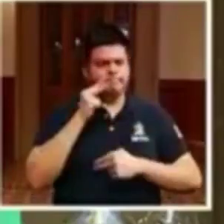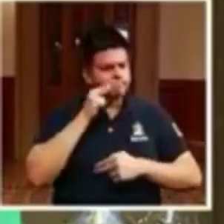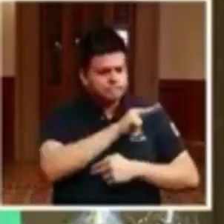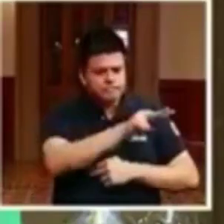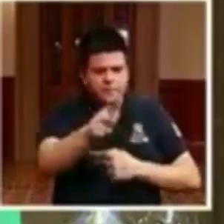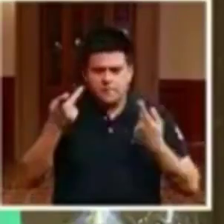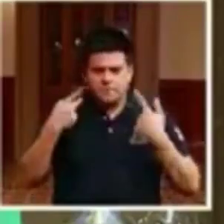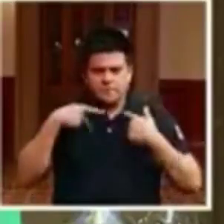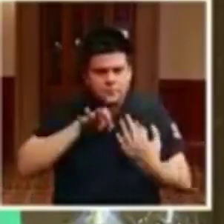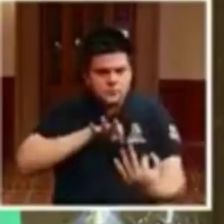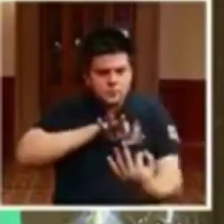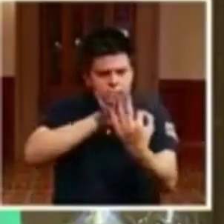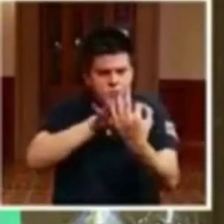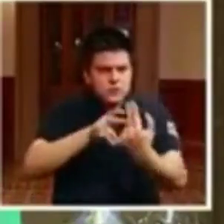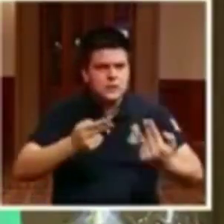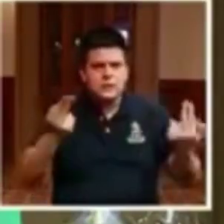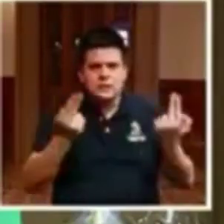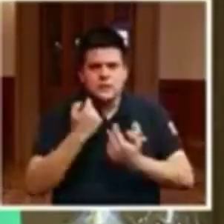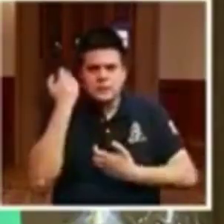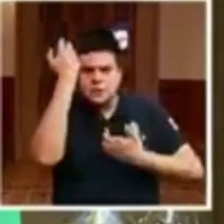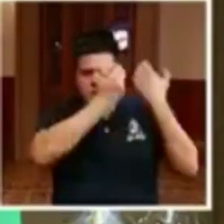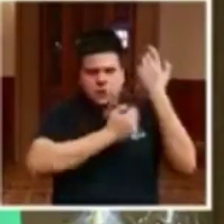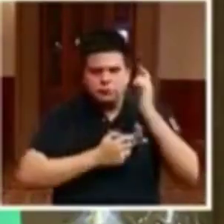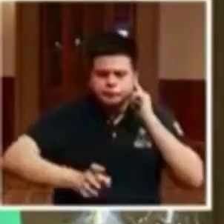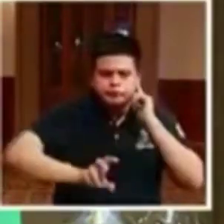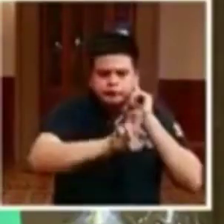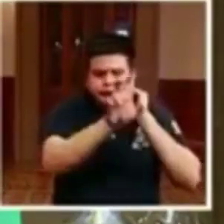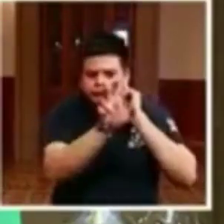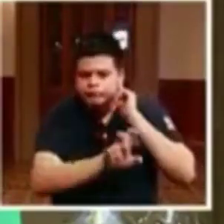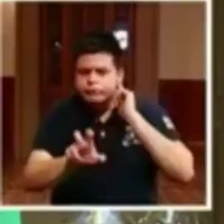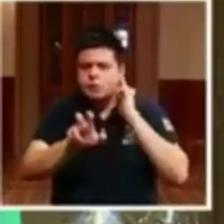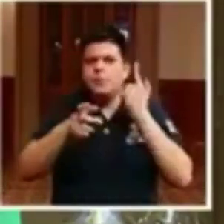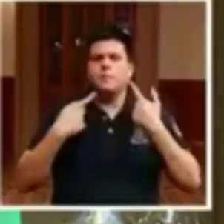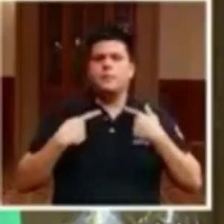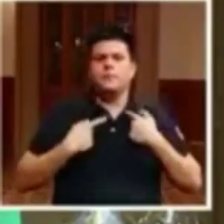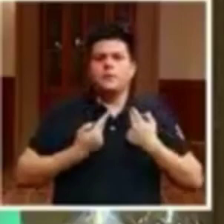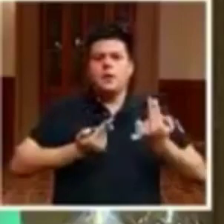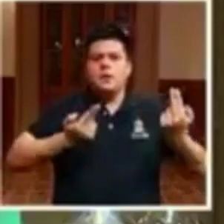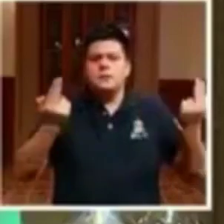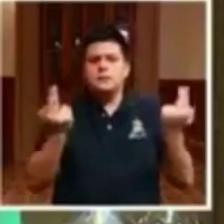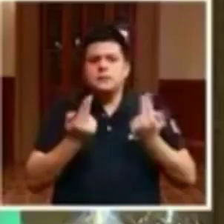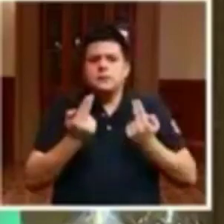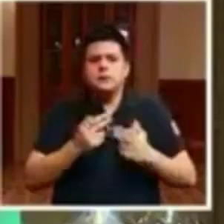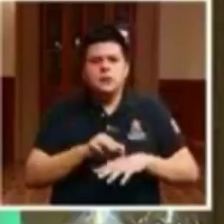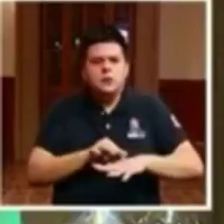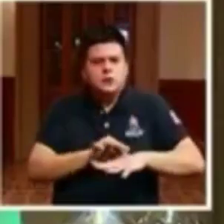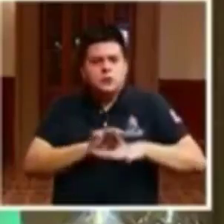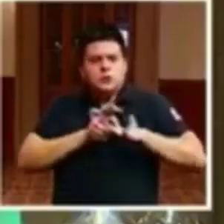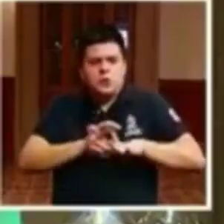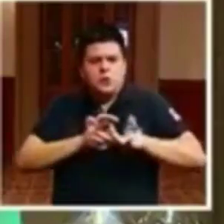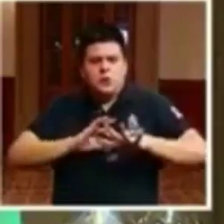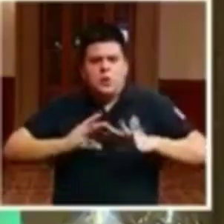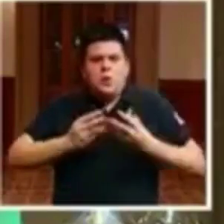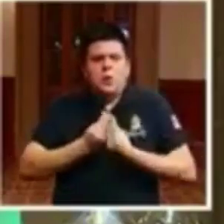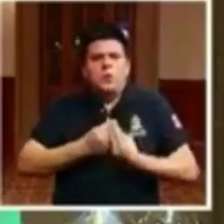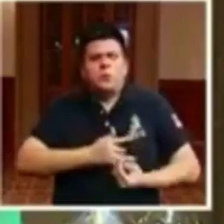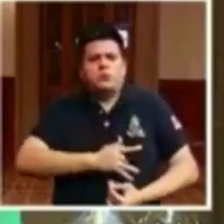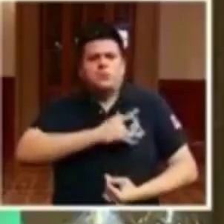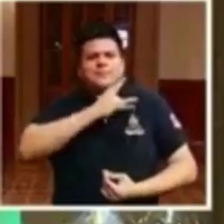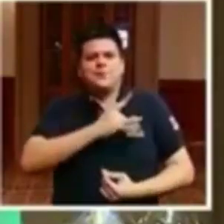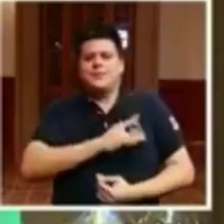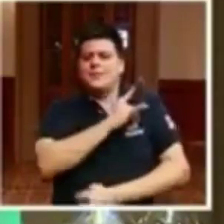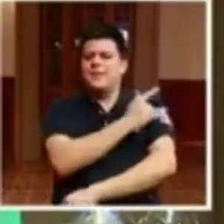la secretaria de salud informó que el estado volvió a superar los 800 contagios diarios con la confirmación de